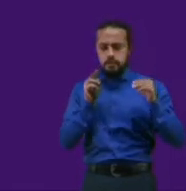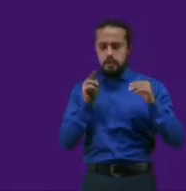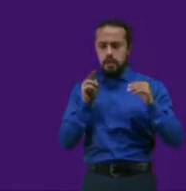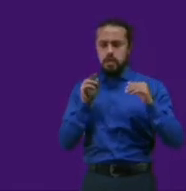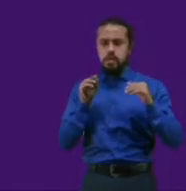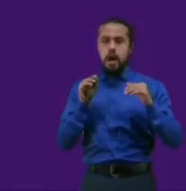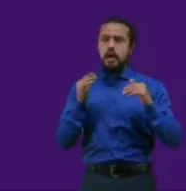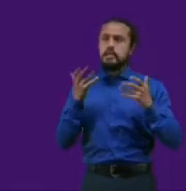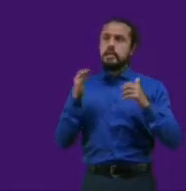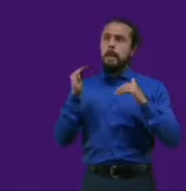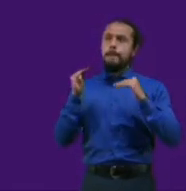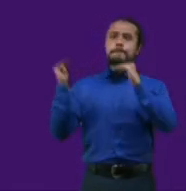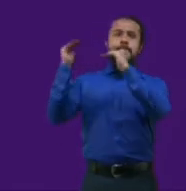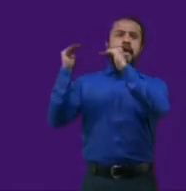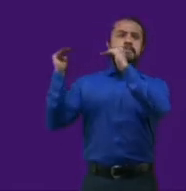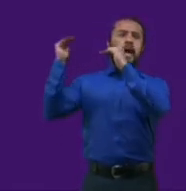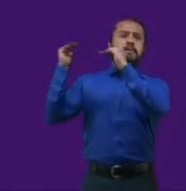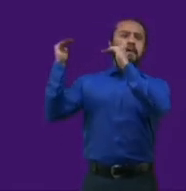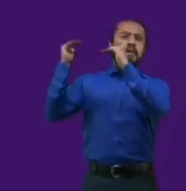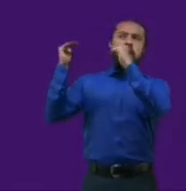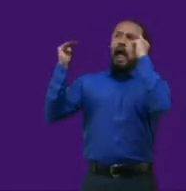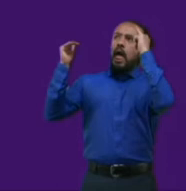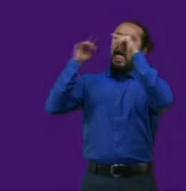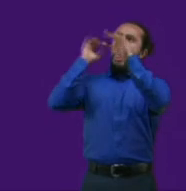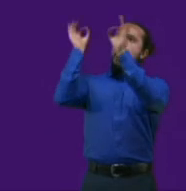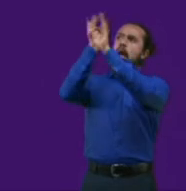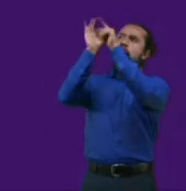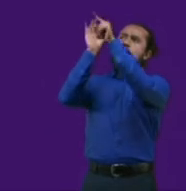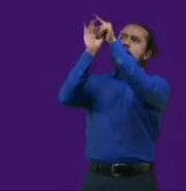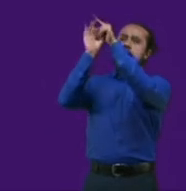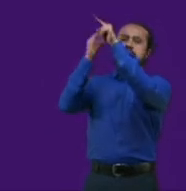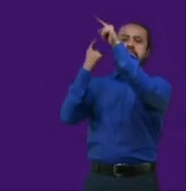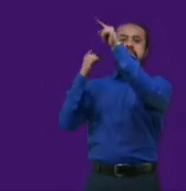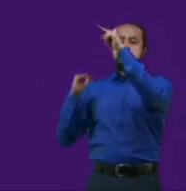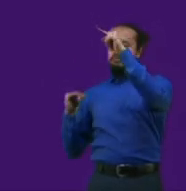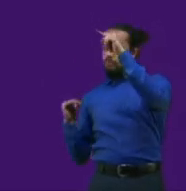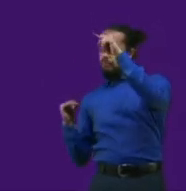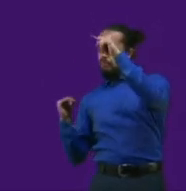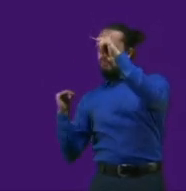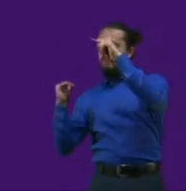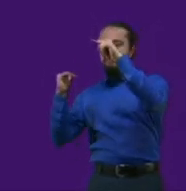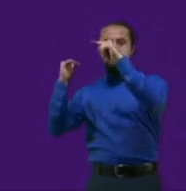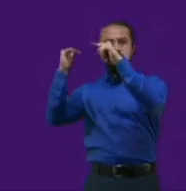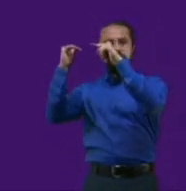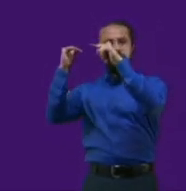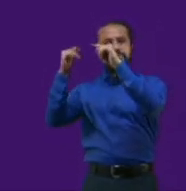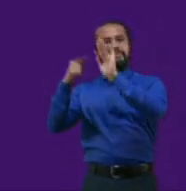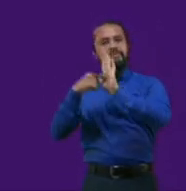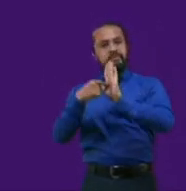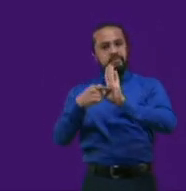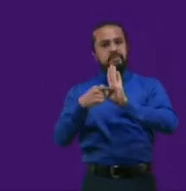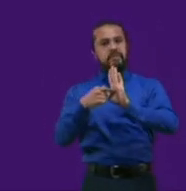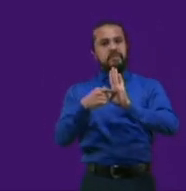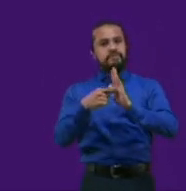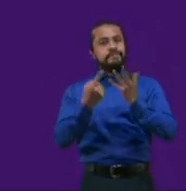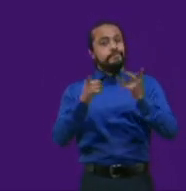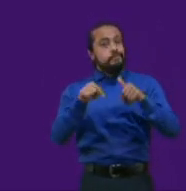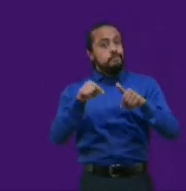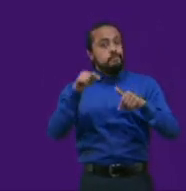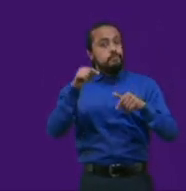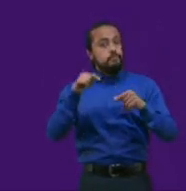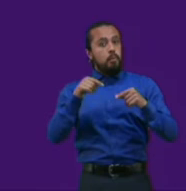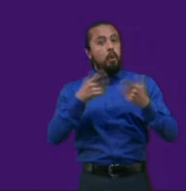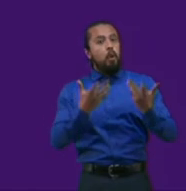el crecimiento de los ingresos. Y se les olvida mostrarle al inversionista ¿cuáles son las